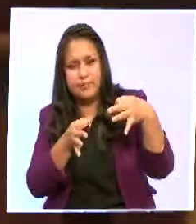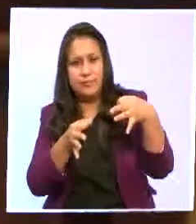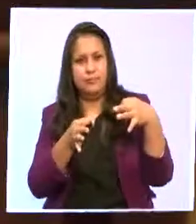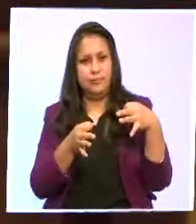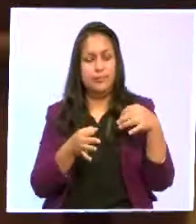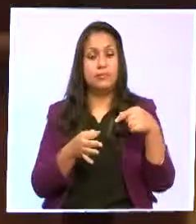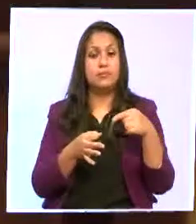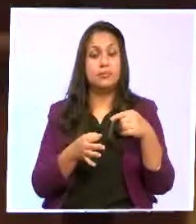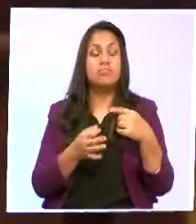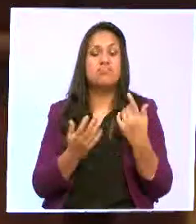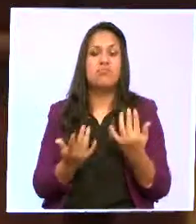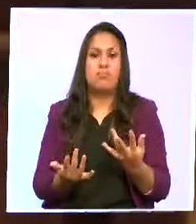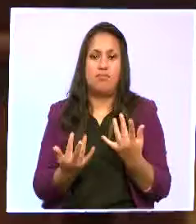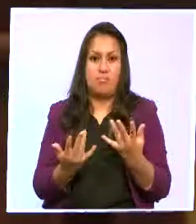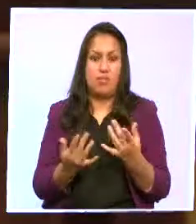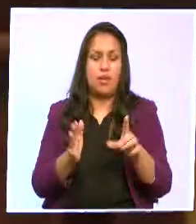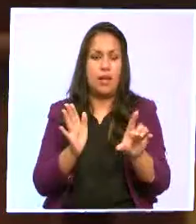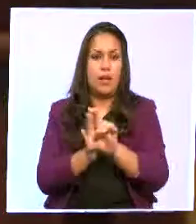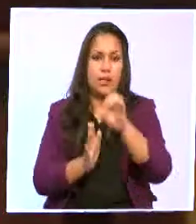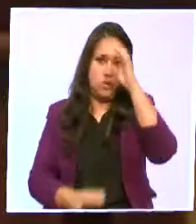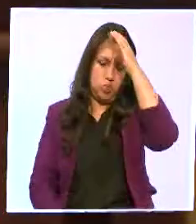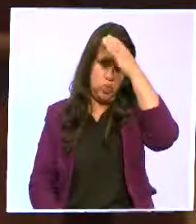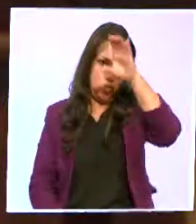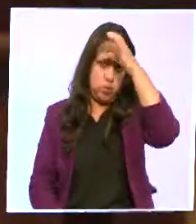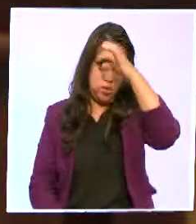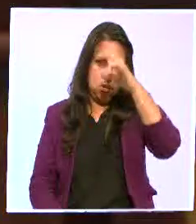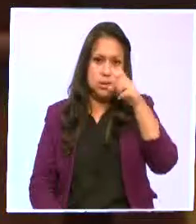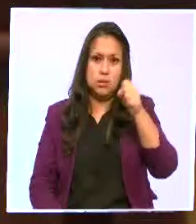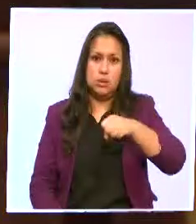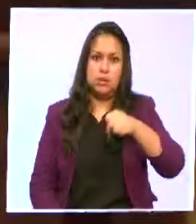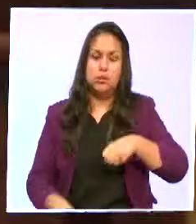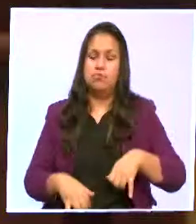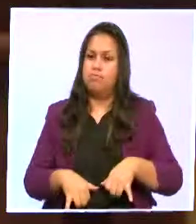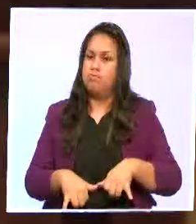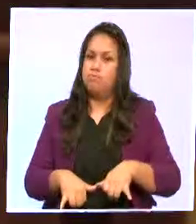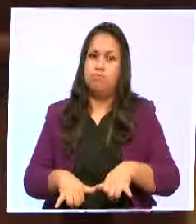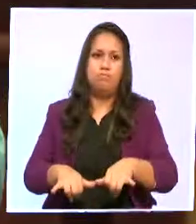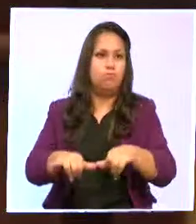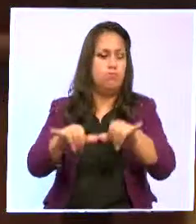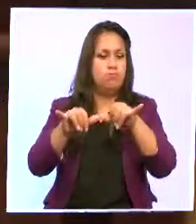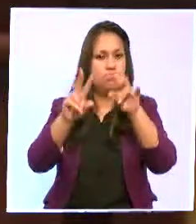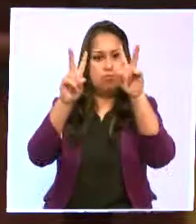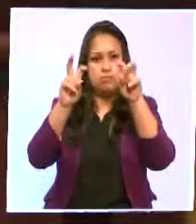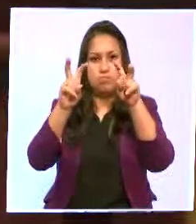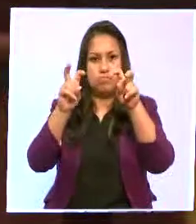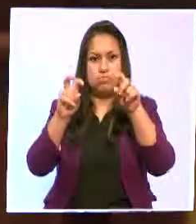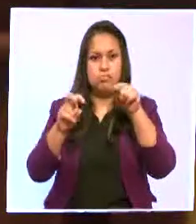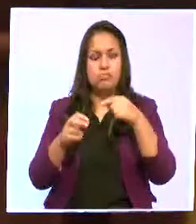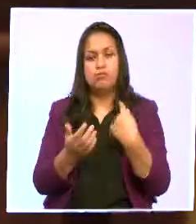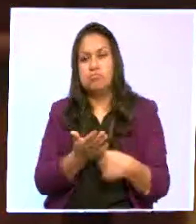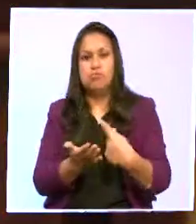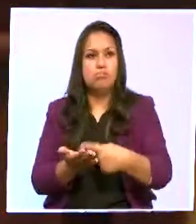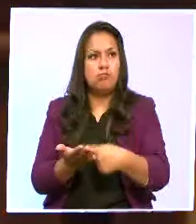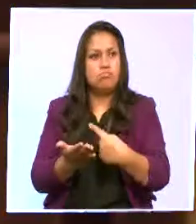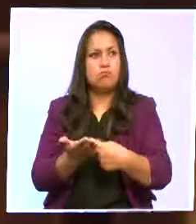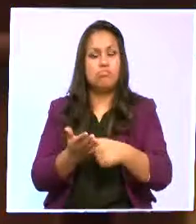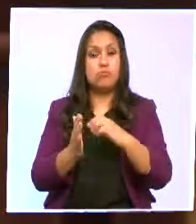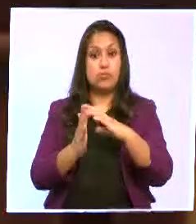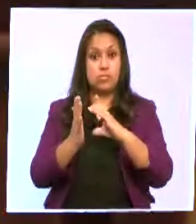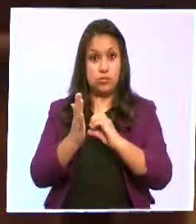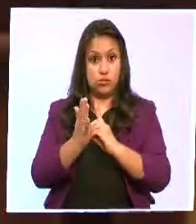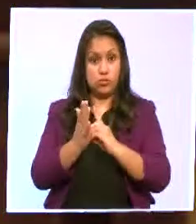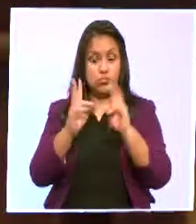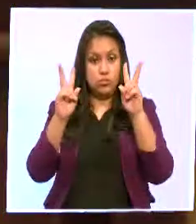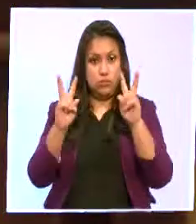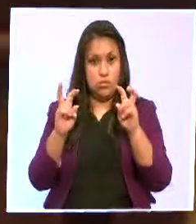de asambleístas la ley de culturas hemos avanzado hasta lograr colocarla en este ámbito de un en el debate como código orgánico